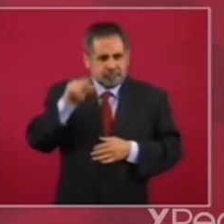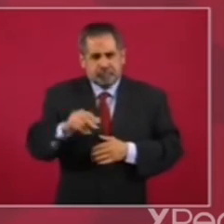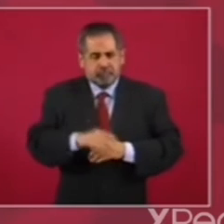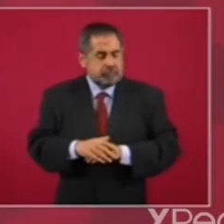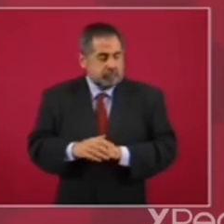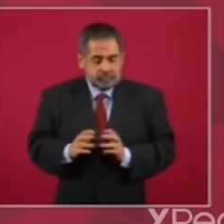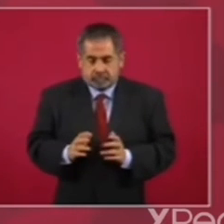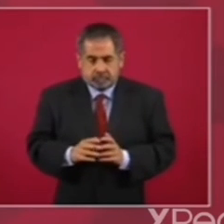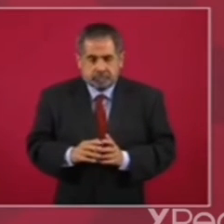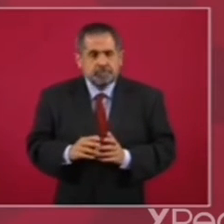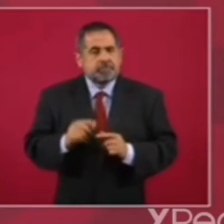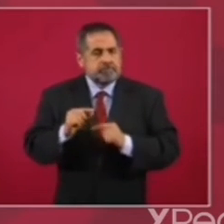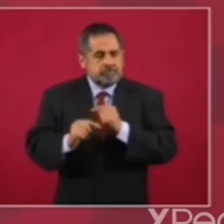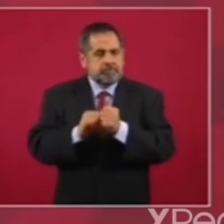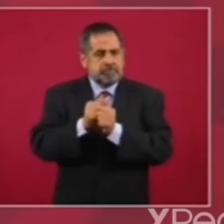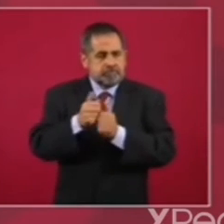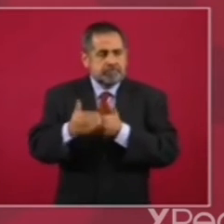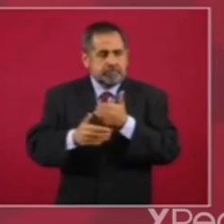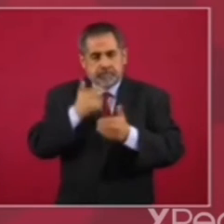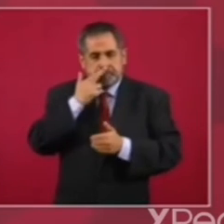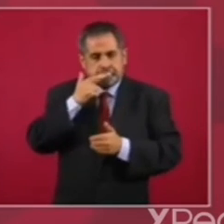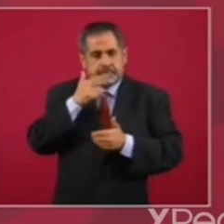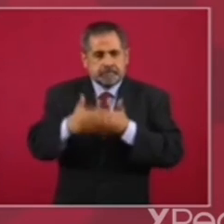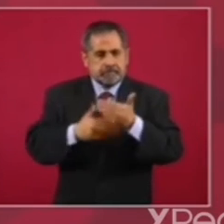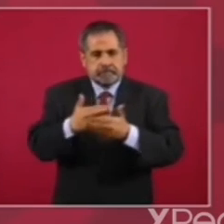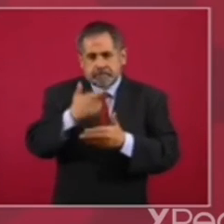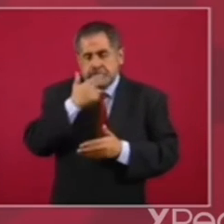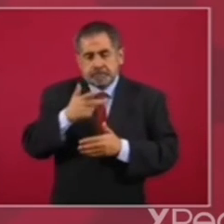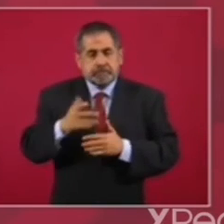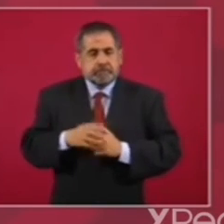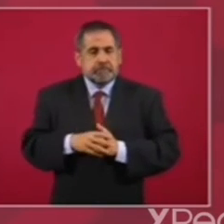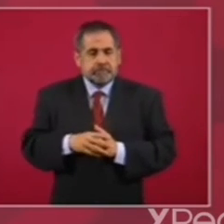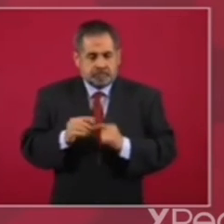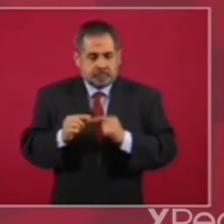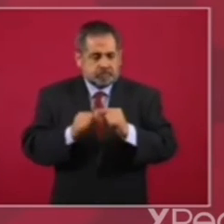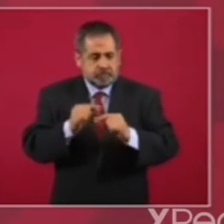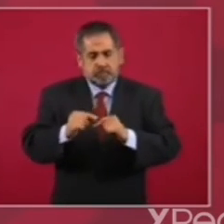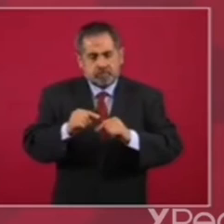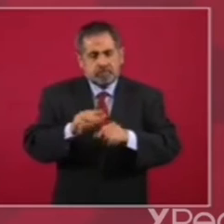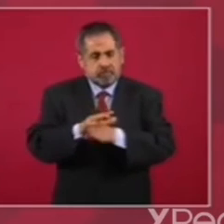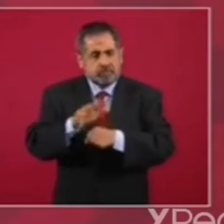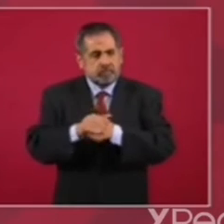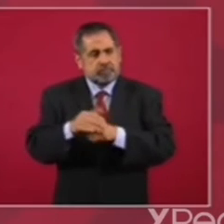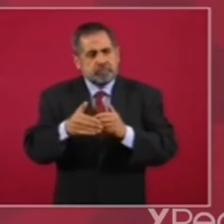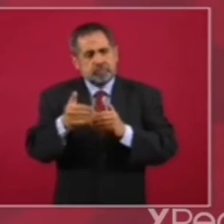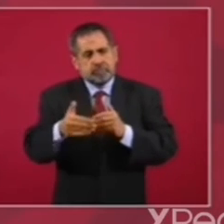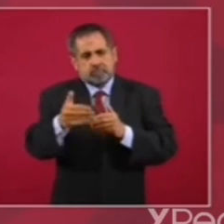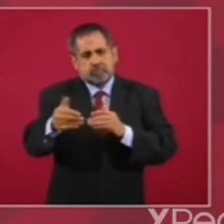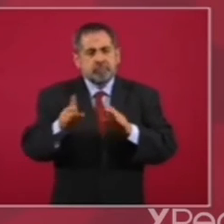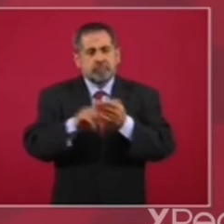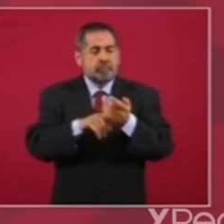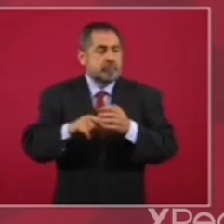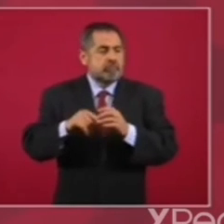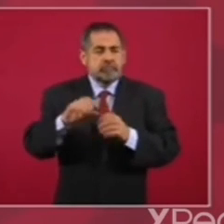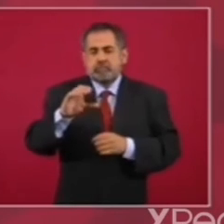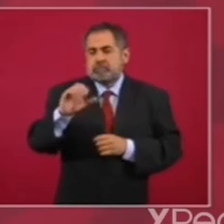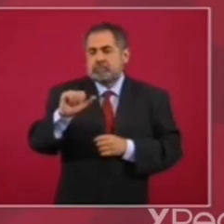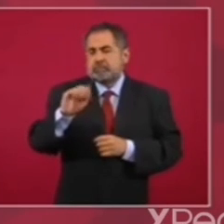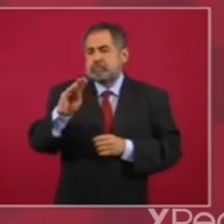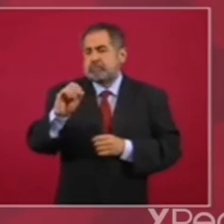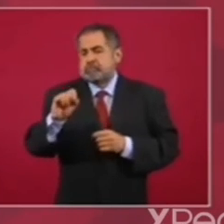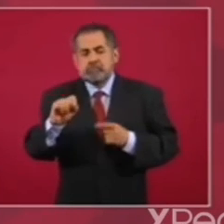Y estamos avanzando en ese propósito. Ahí vamos poco a poco en Los